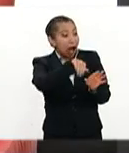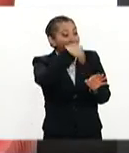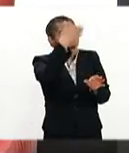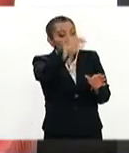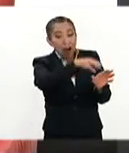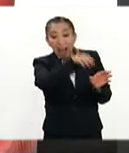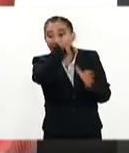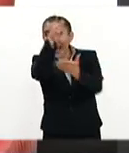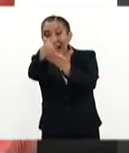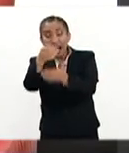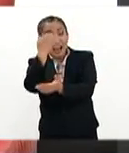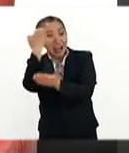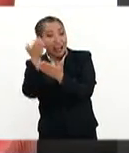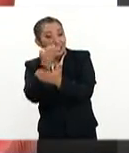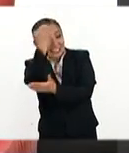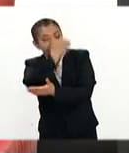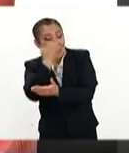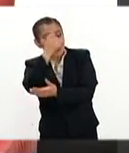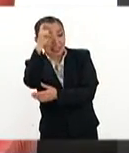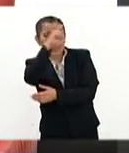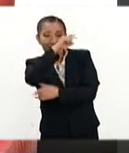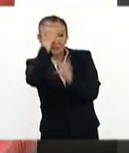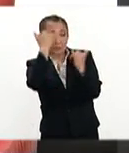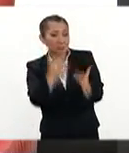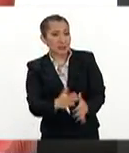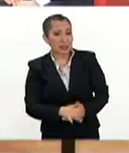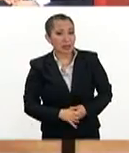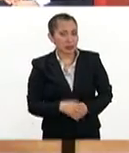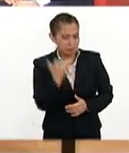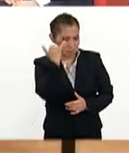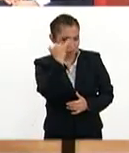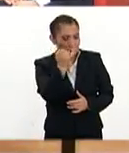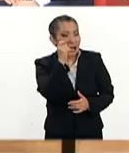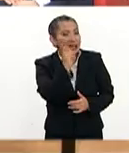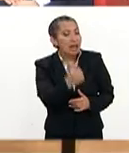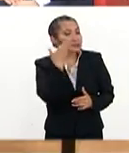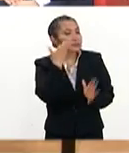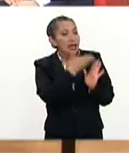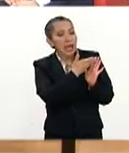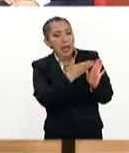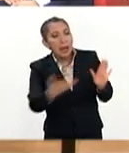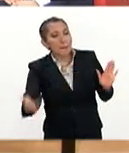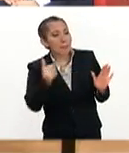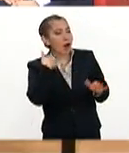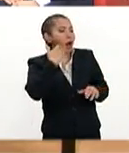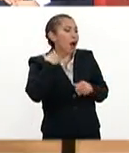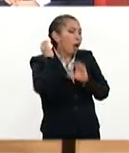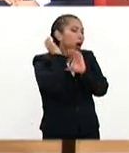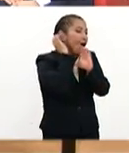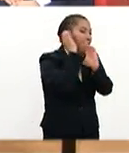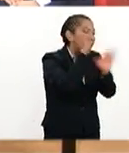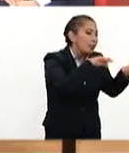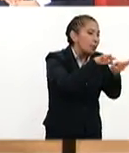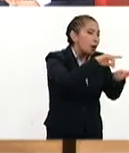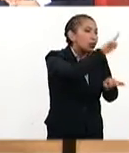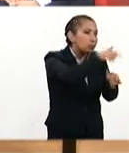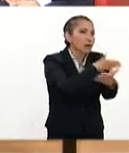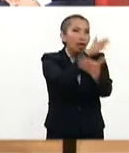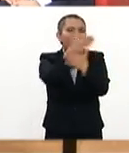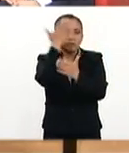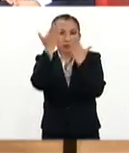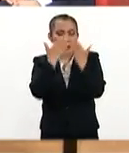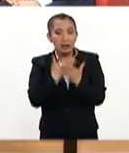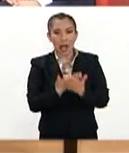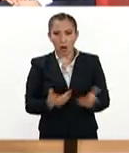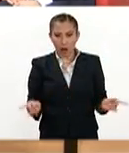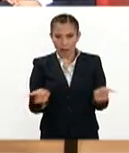obra a estudiar, a presentar el examen, sería imposible. Imagínense lo que es una jornada para ellos cargando bultos de cemento y además tener que estudiar.